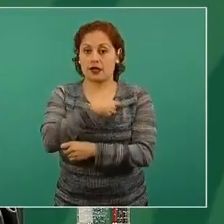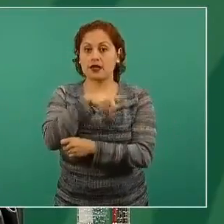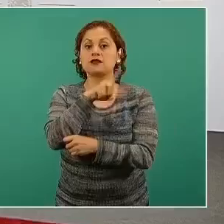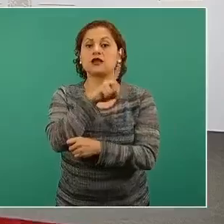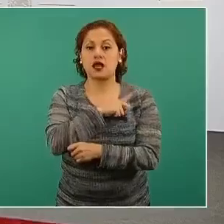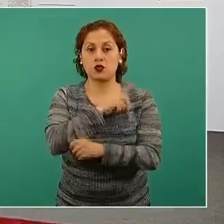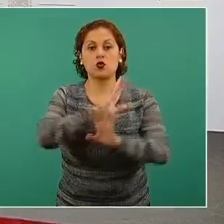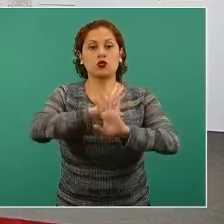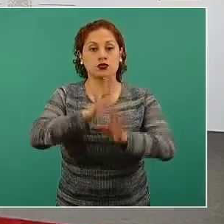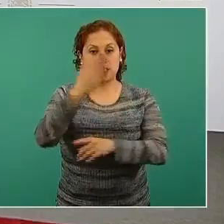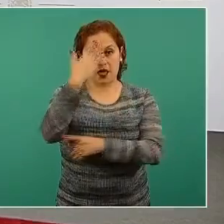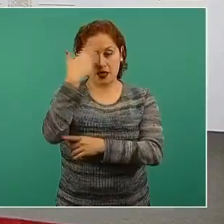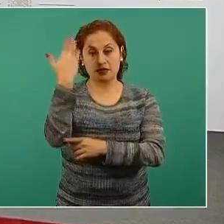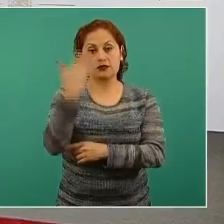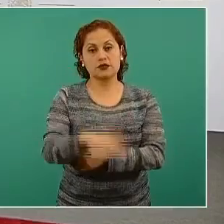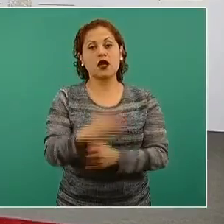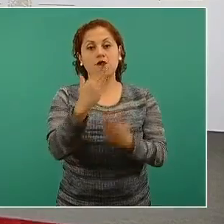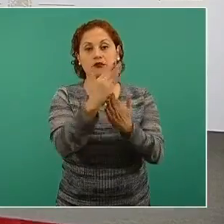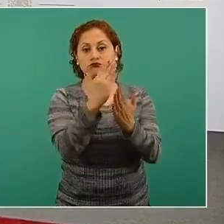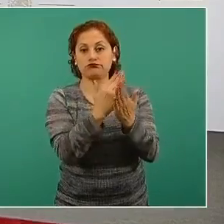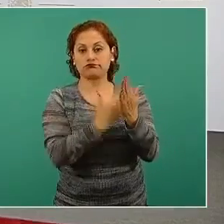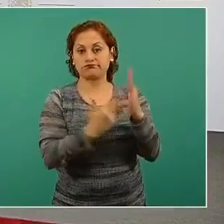estos acercamientos.